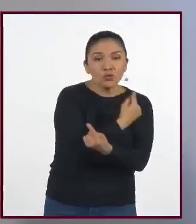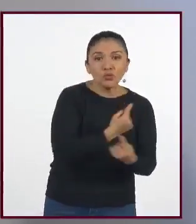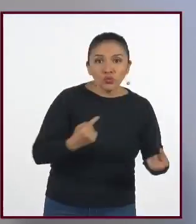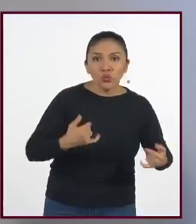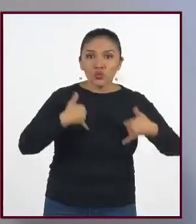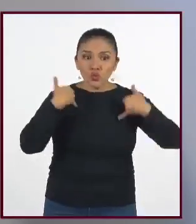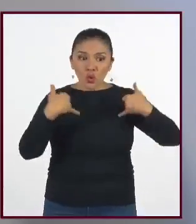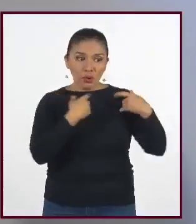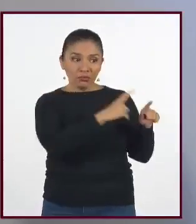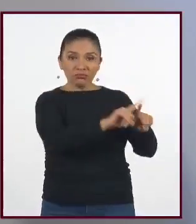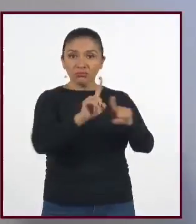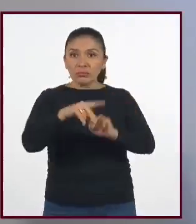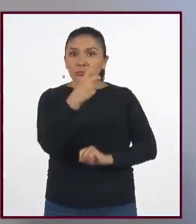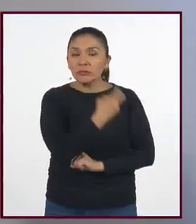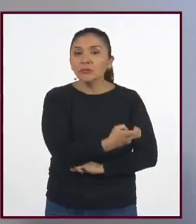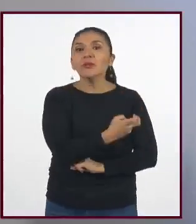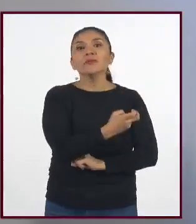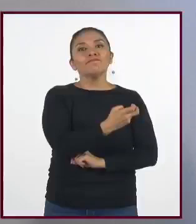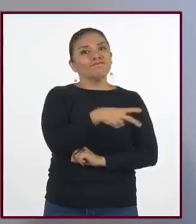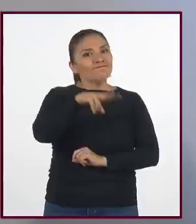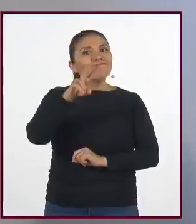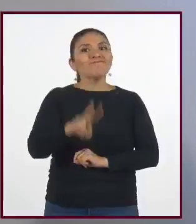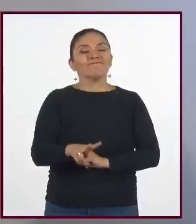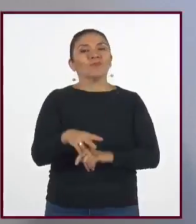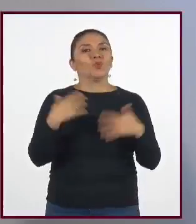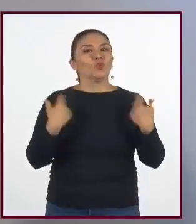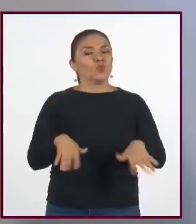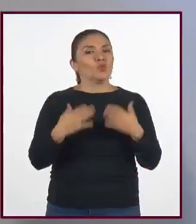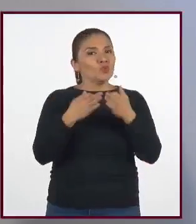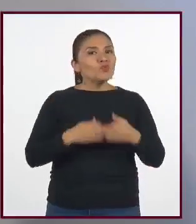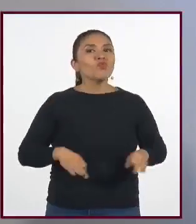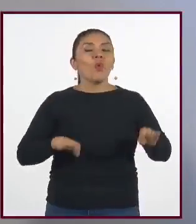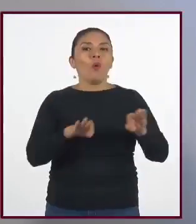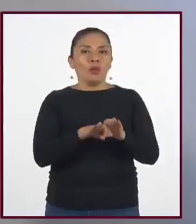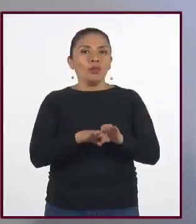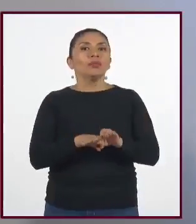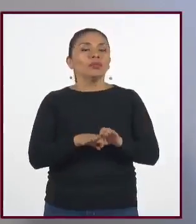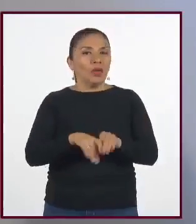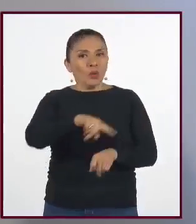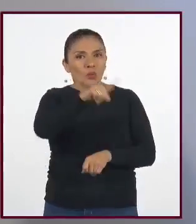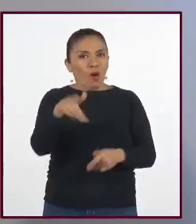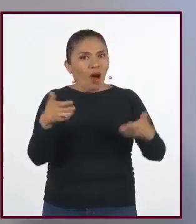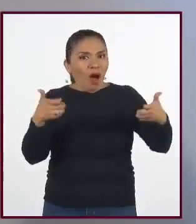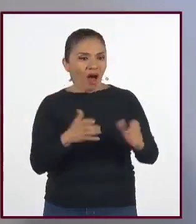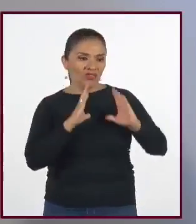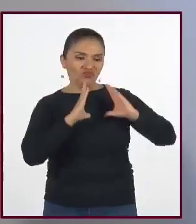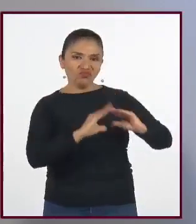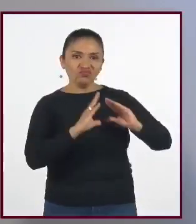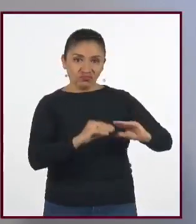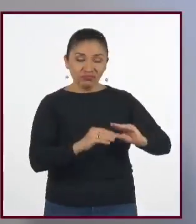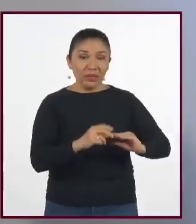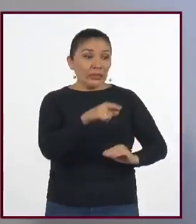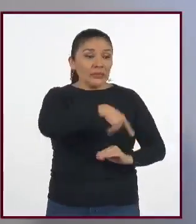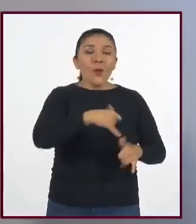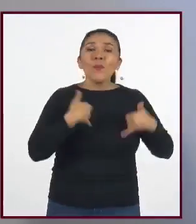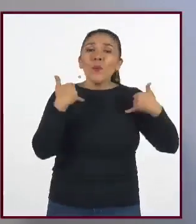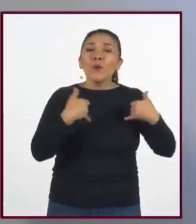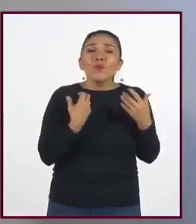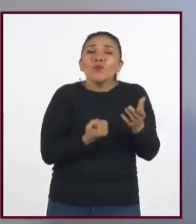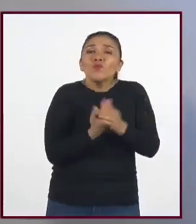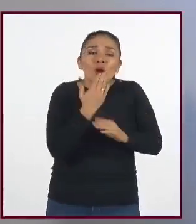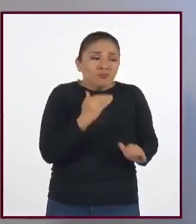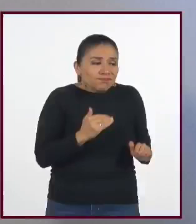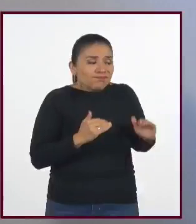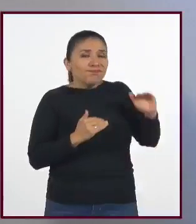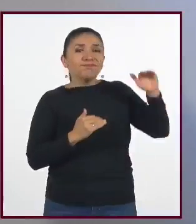y adolescentes es impresionante, es poderoso. Durante estas etapas de desarrollo que ya